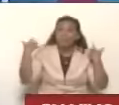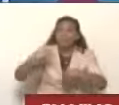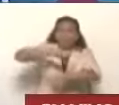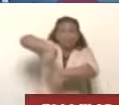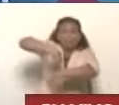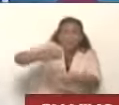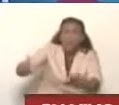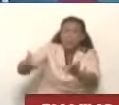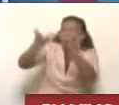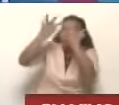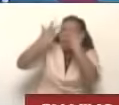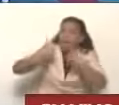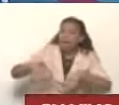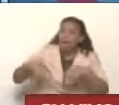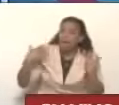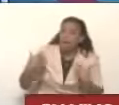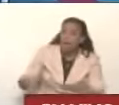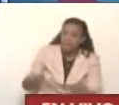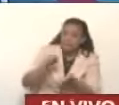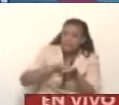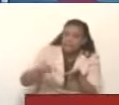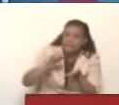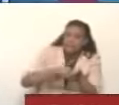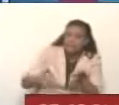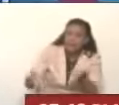de todo, yo, de todo.